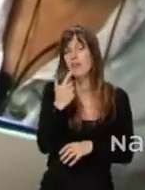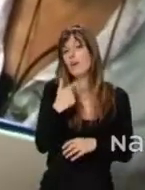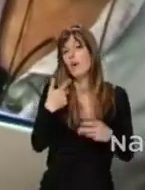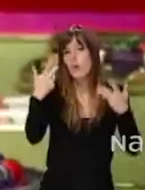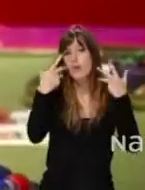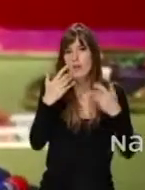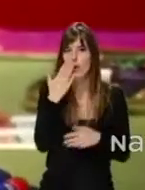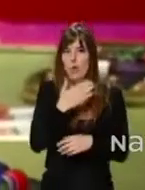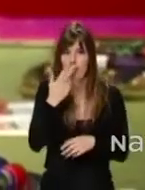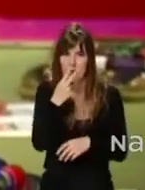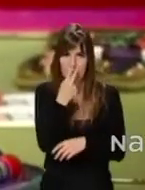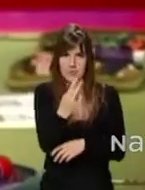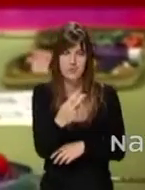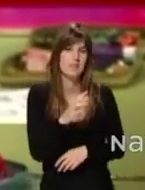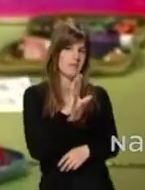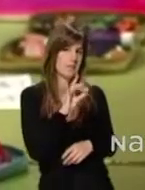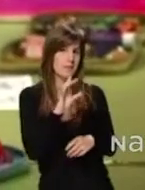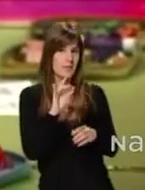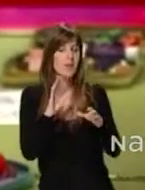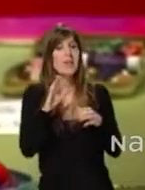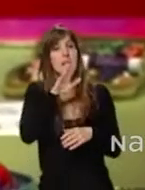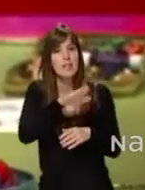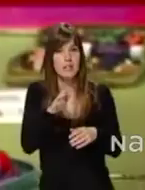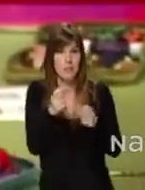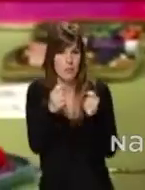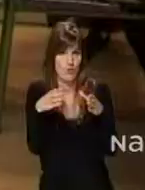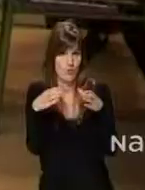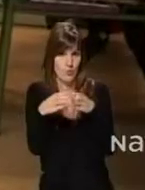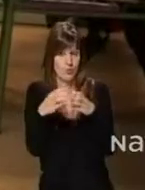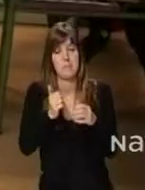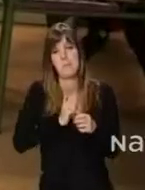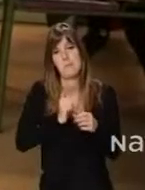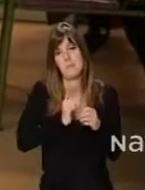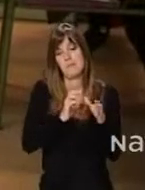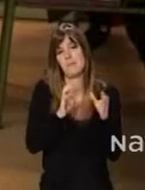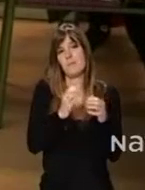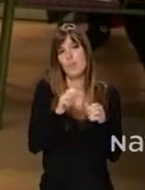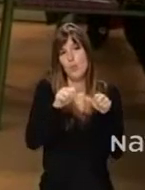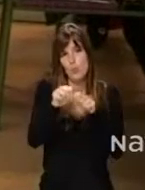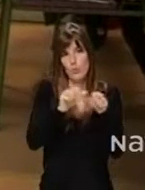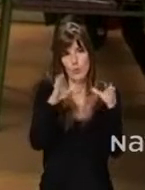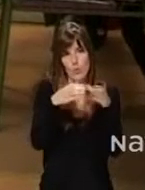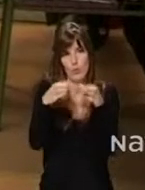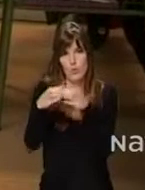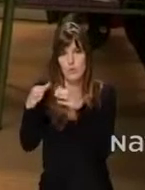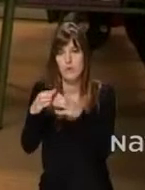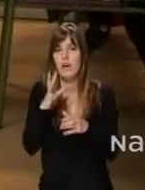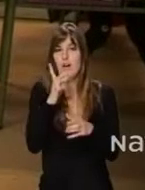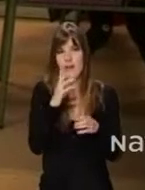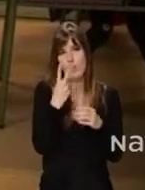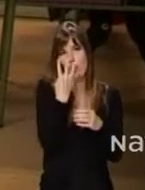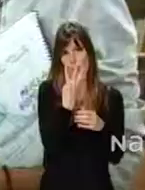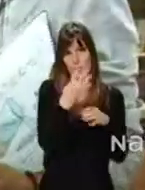esta escuela. Como hay pocos niños de cada curso, lo que hacemos es agruparlos. Y tenemos en este momento 4